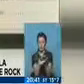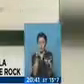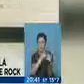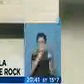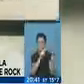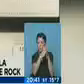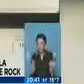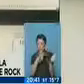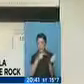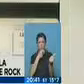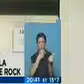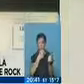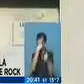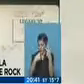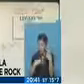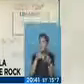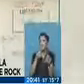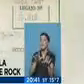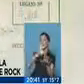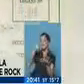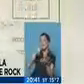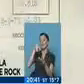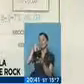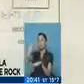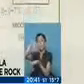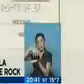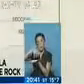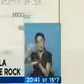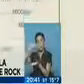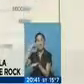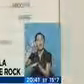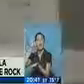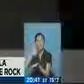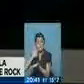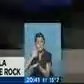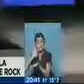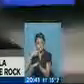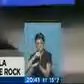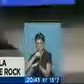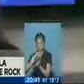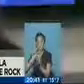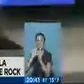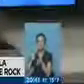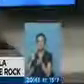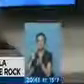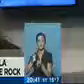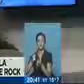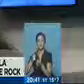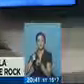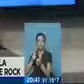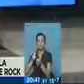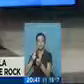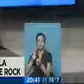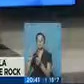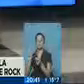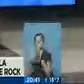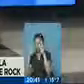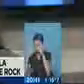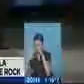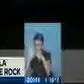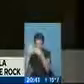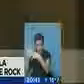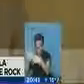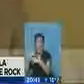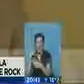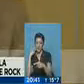ahí sí, claramente, ¿no? La jefatura de CAMPS en la policía bonaerense, claro. Y la DIBA estaba de alguna manera bien circunscripta a las